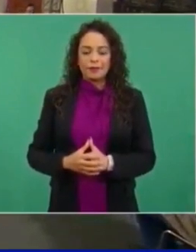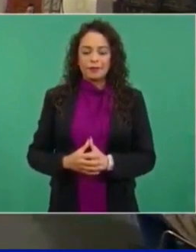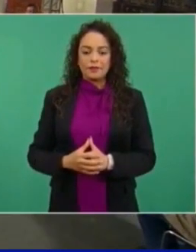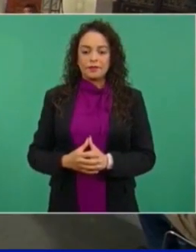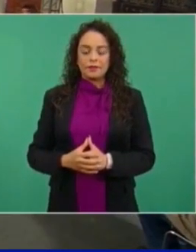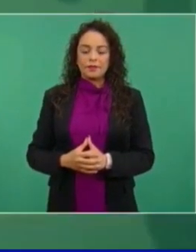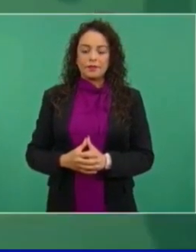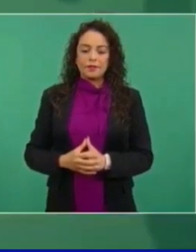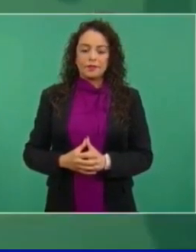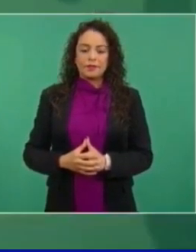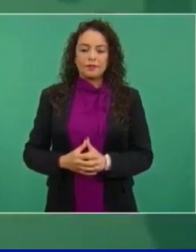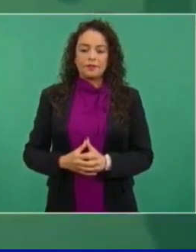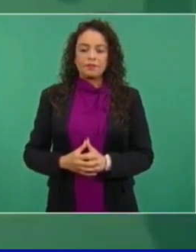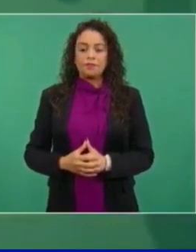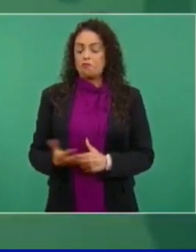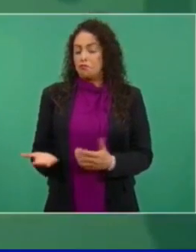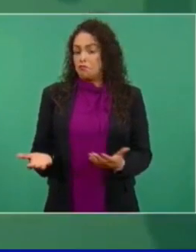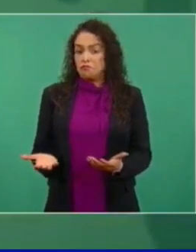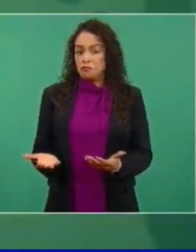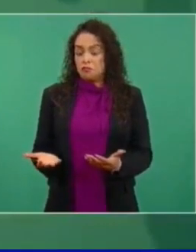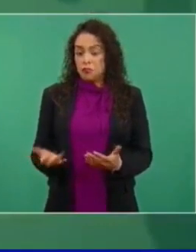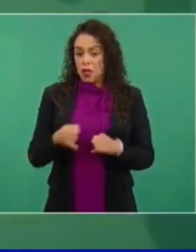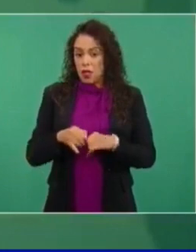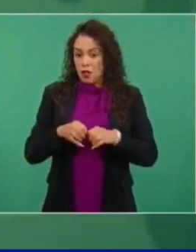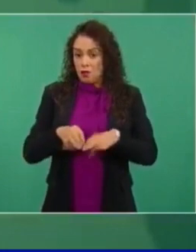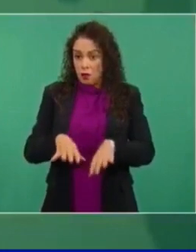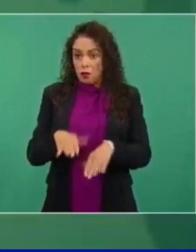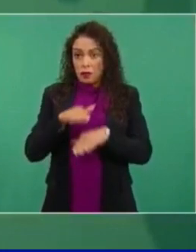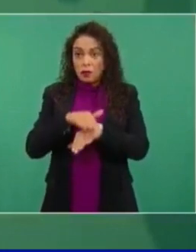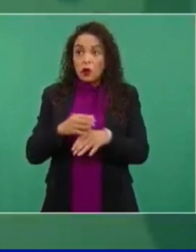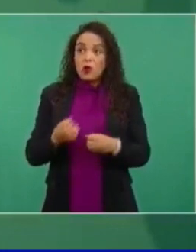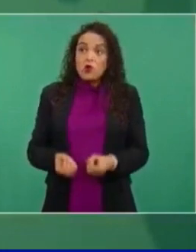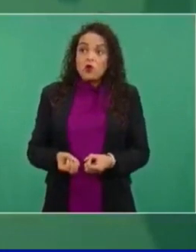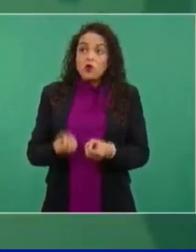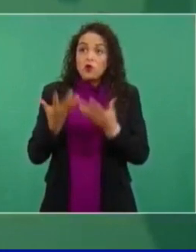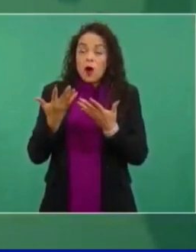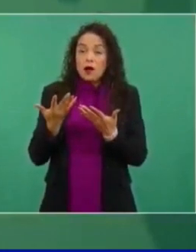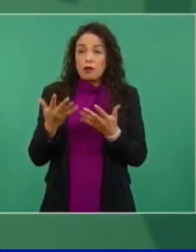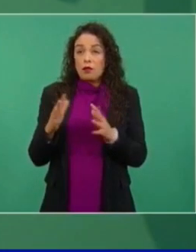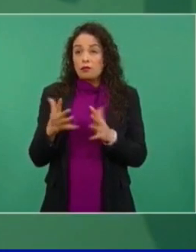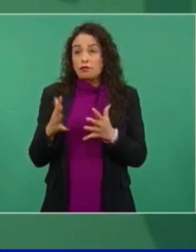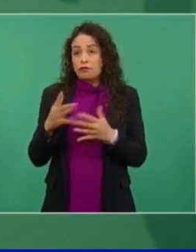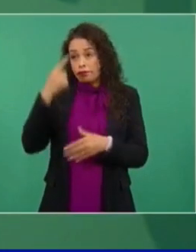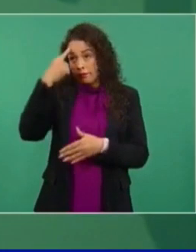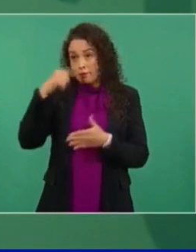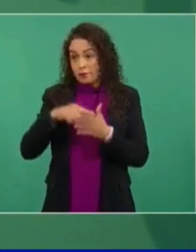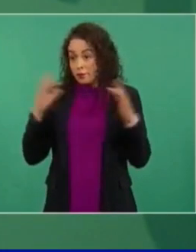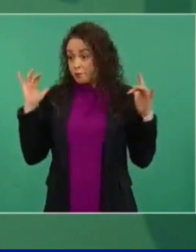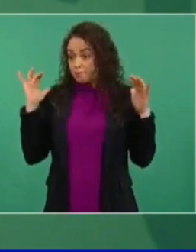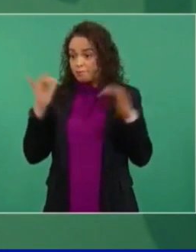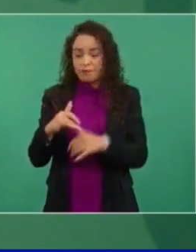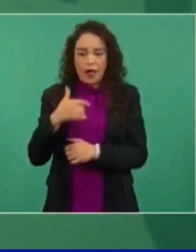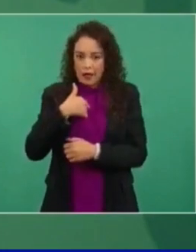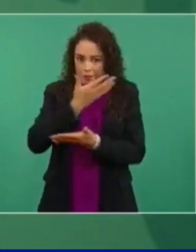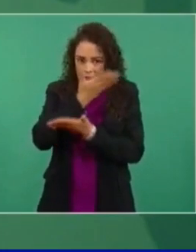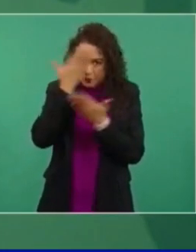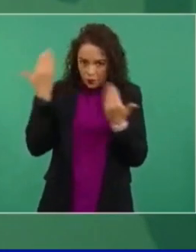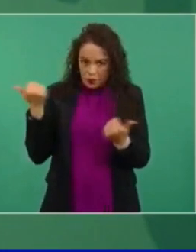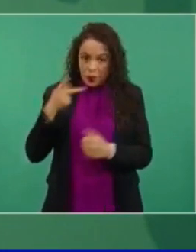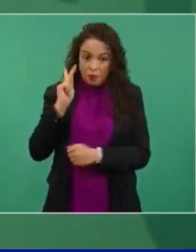tengo un informe sobre cuántos se estima que asistieron, fueron muchos. Yo estoy